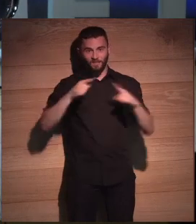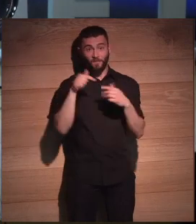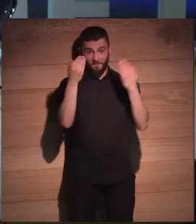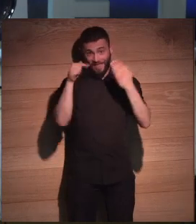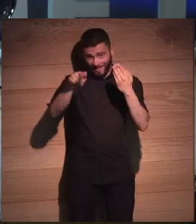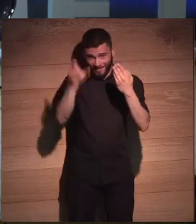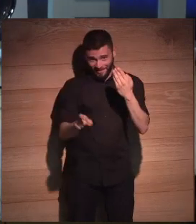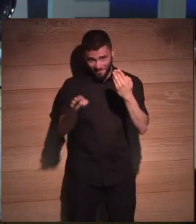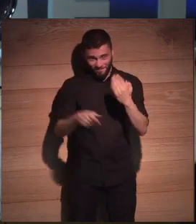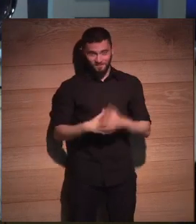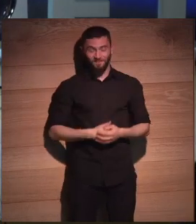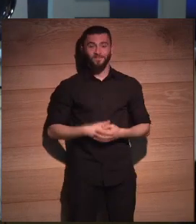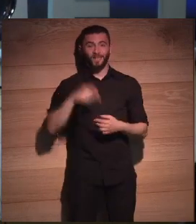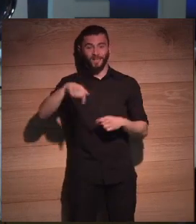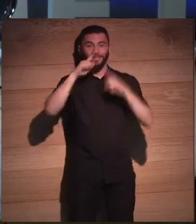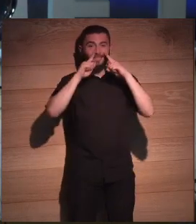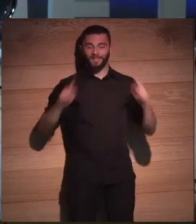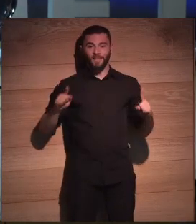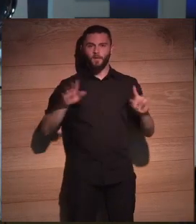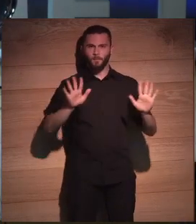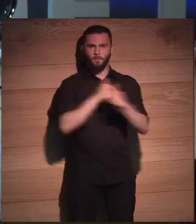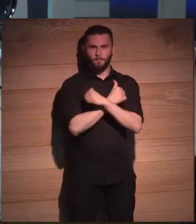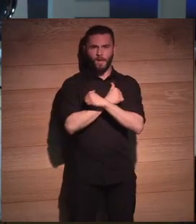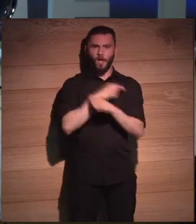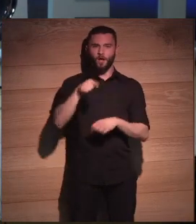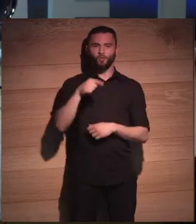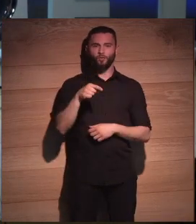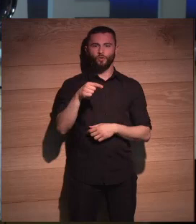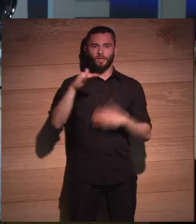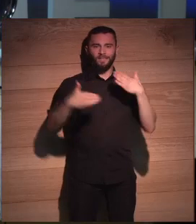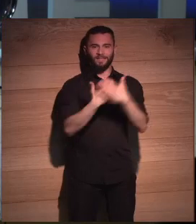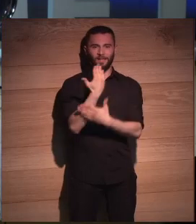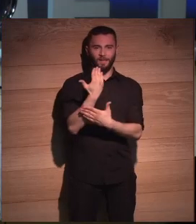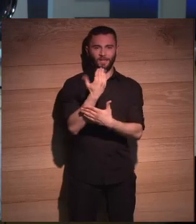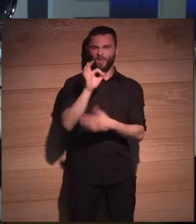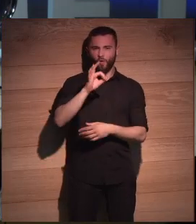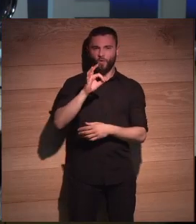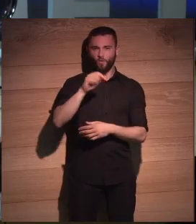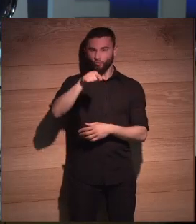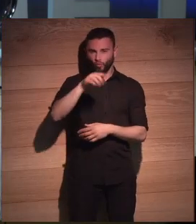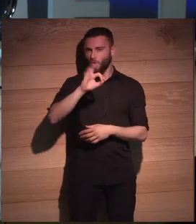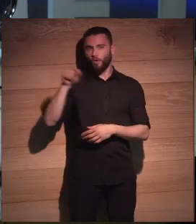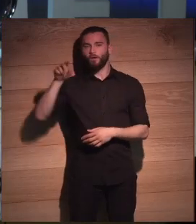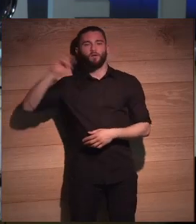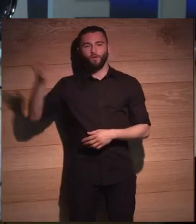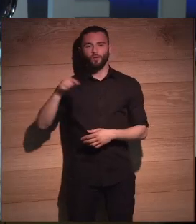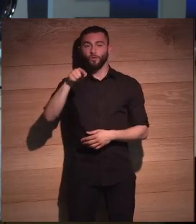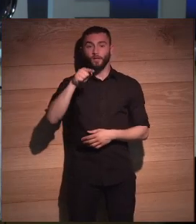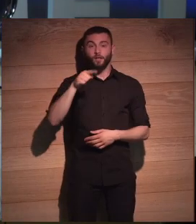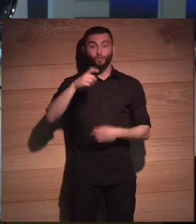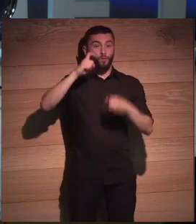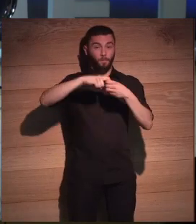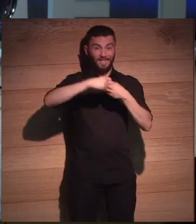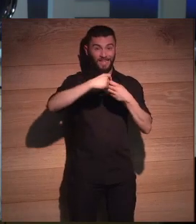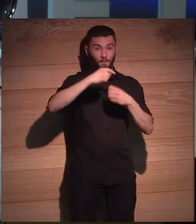ti. Este año, espera, te he oído decir esta mañana, o he oído decir a alguien que tú, de hecho, eras el miembro más antiguo